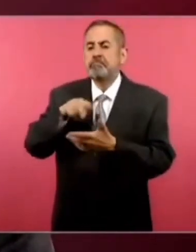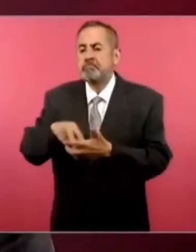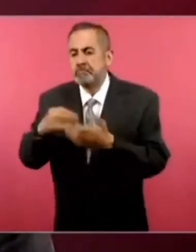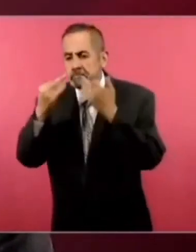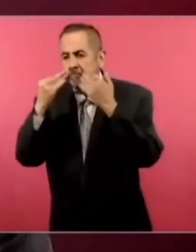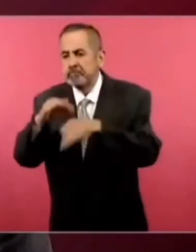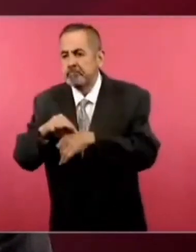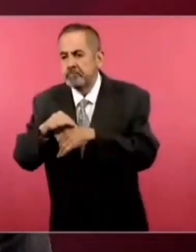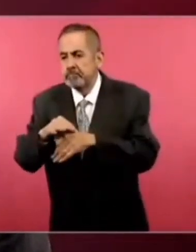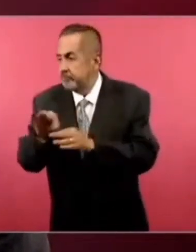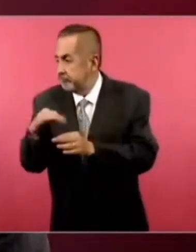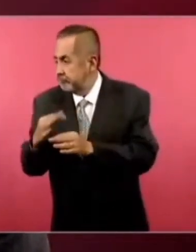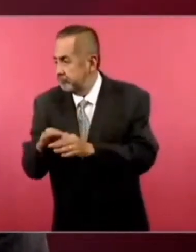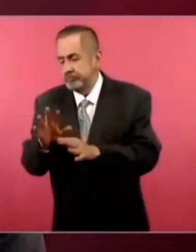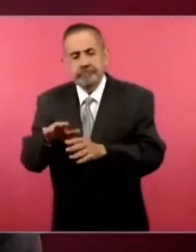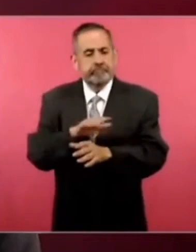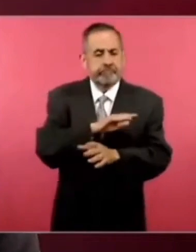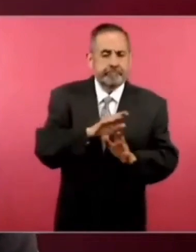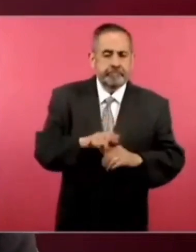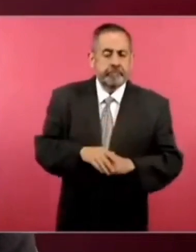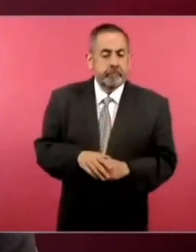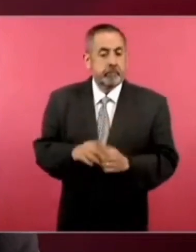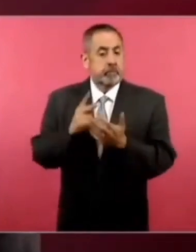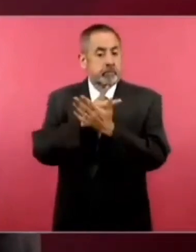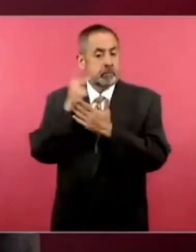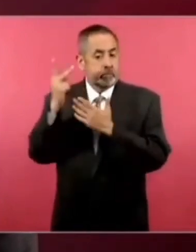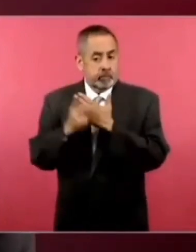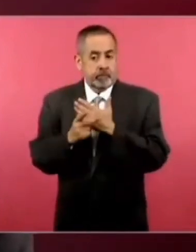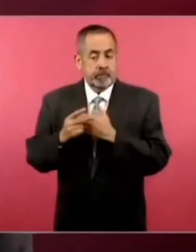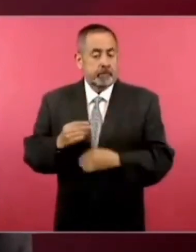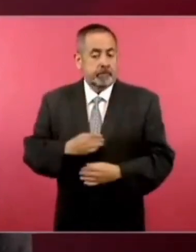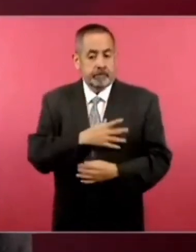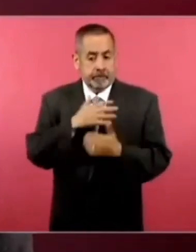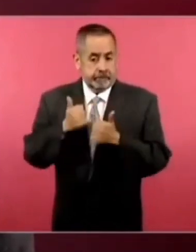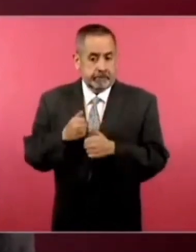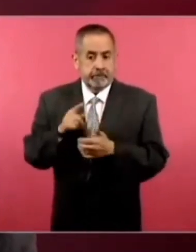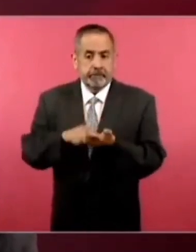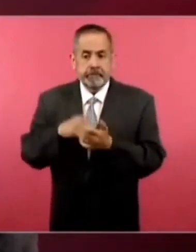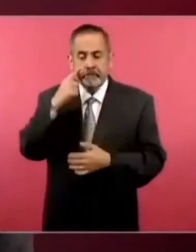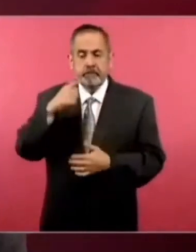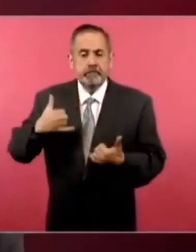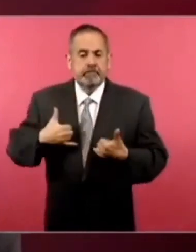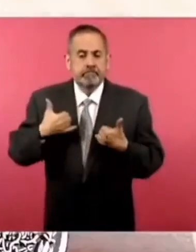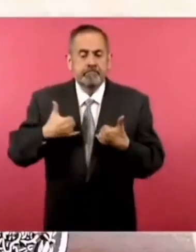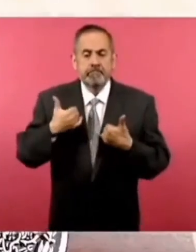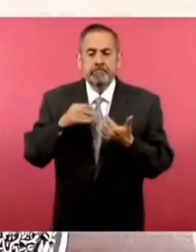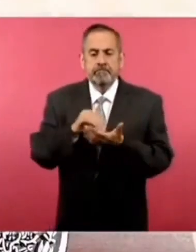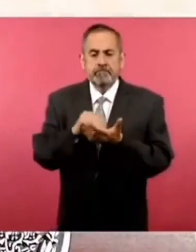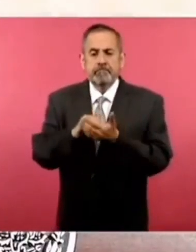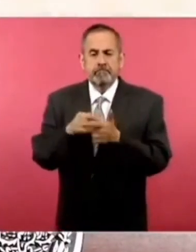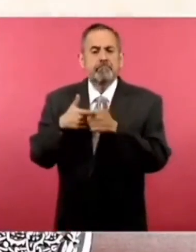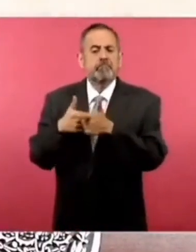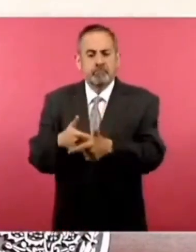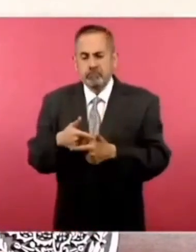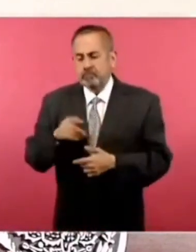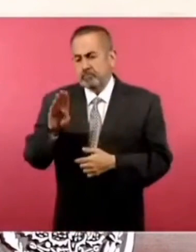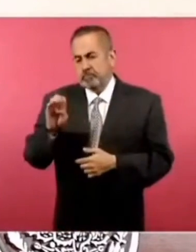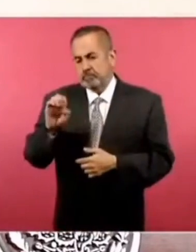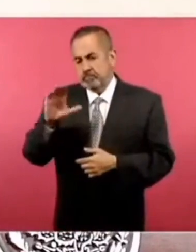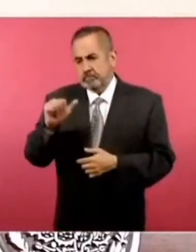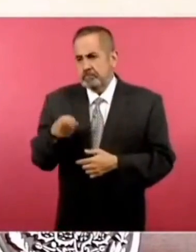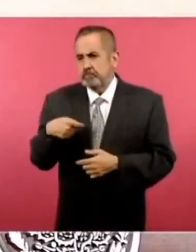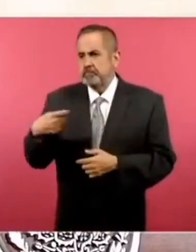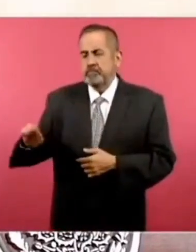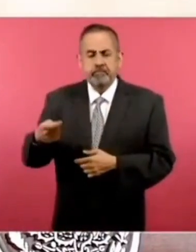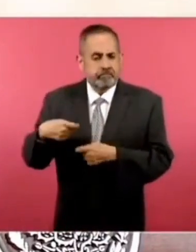constatar lo ya realizado. Los programas de bienestar para los jóvenes van a continuar, las becas,